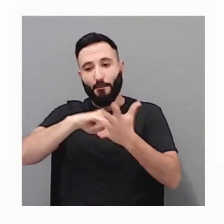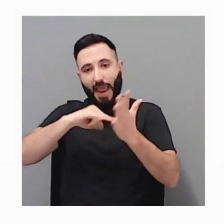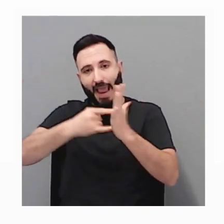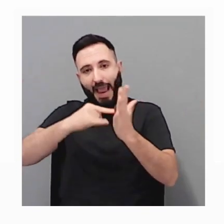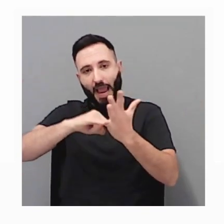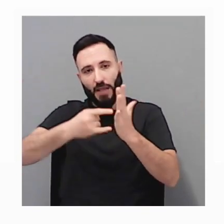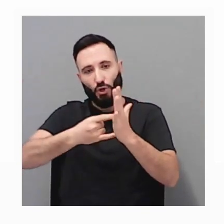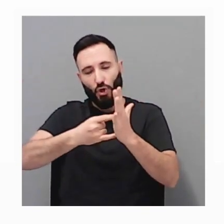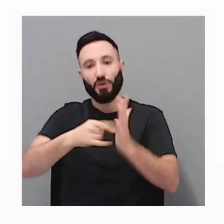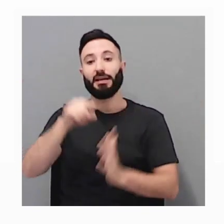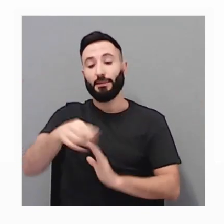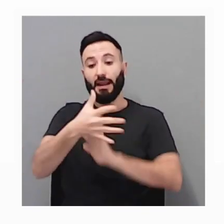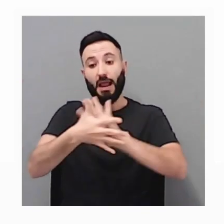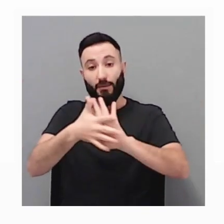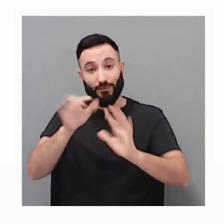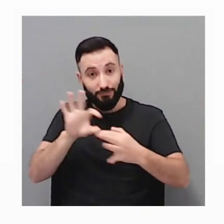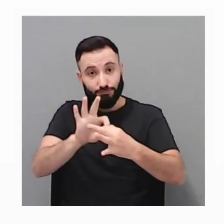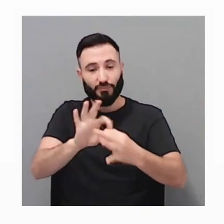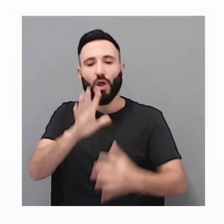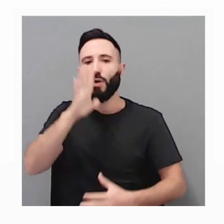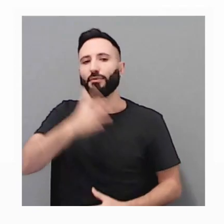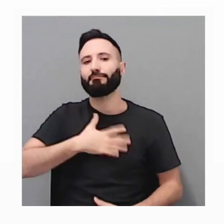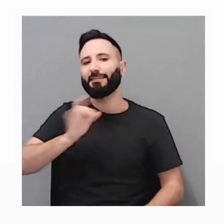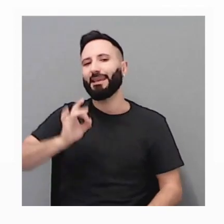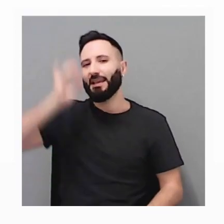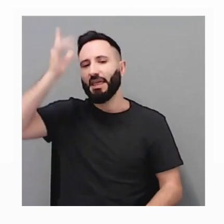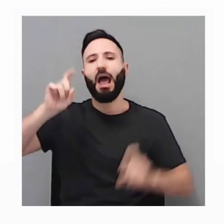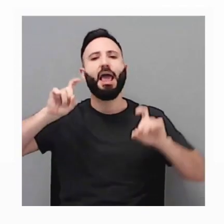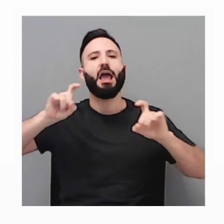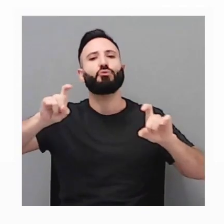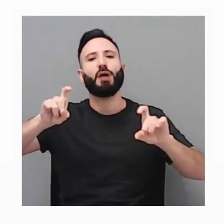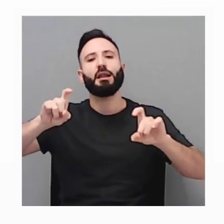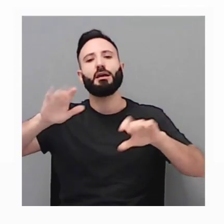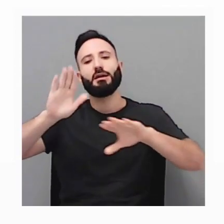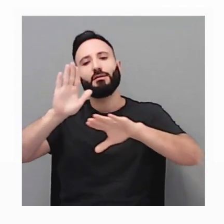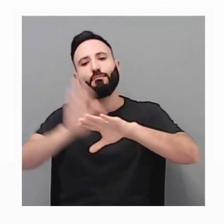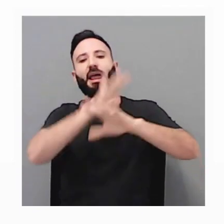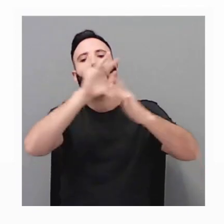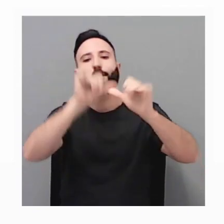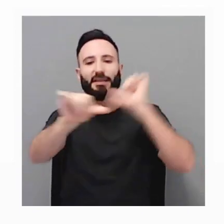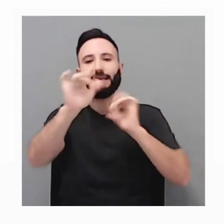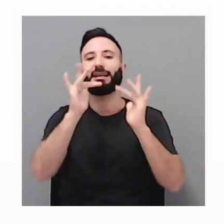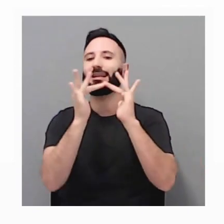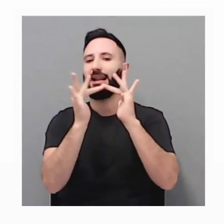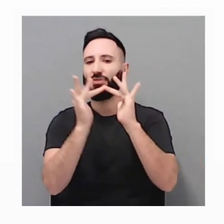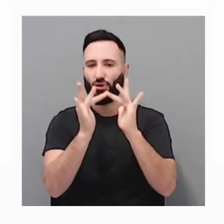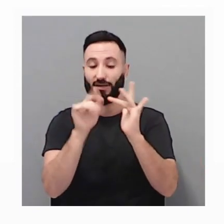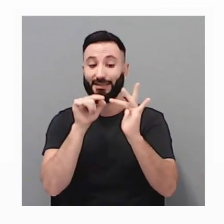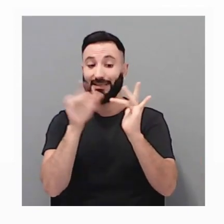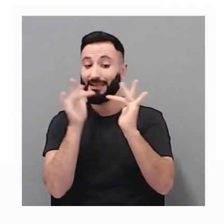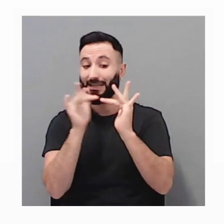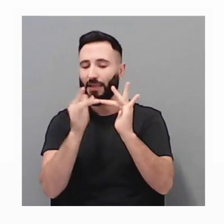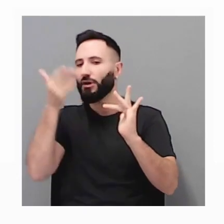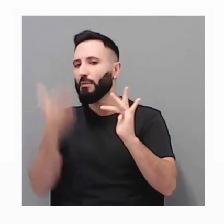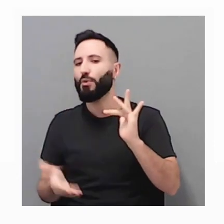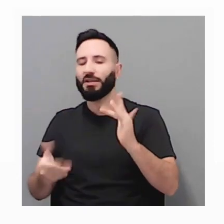hablamos de esto porque trabajamos la idea de educar para la relación y la importancia que las relaciones tienen en nuestra